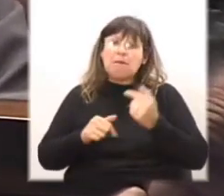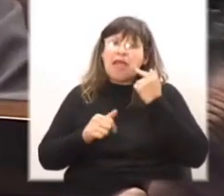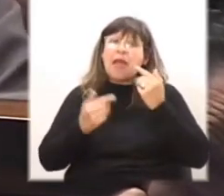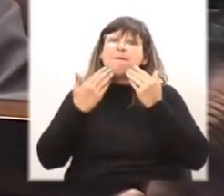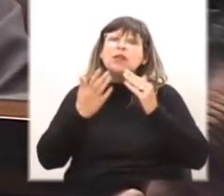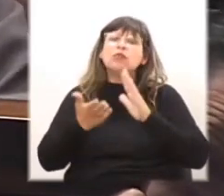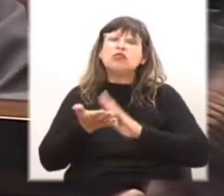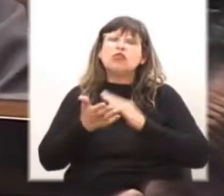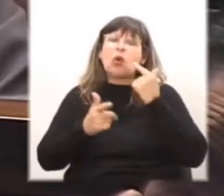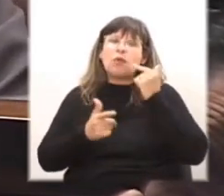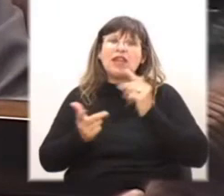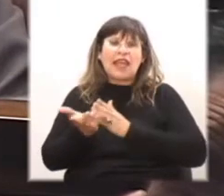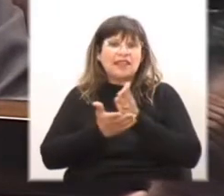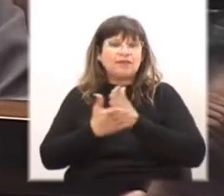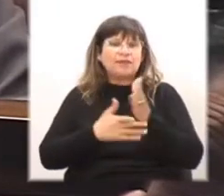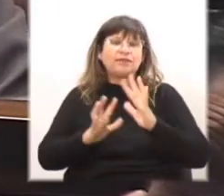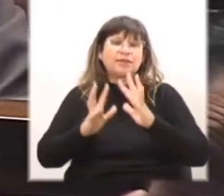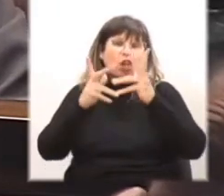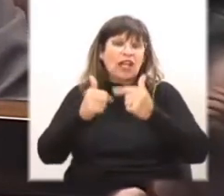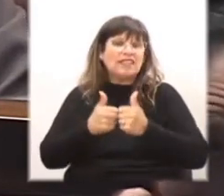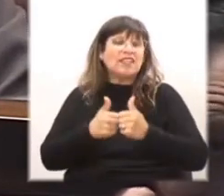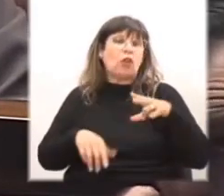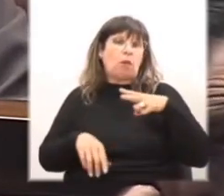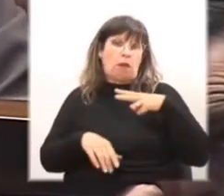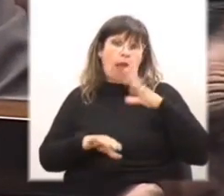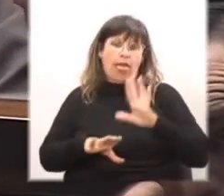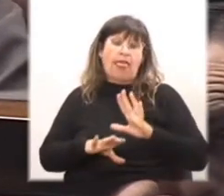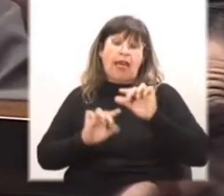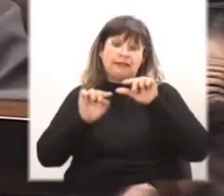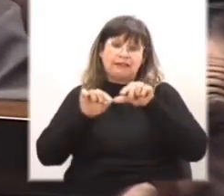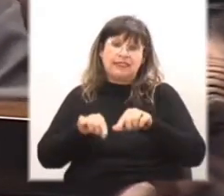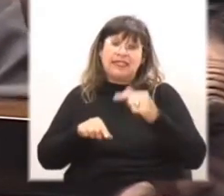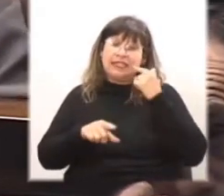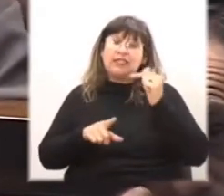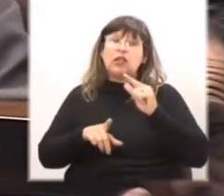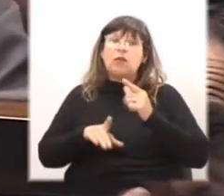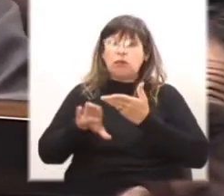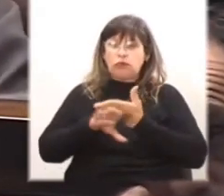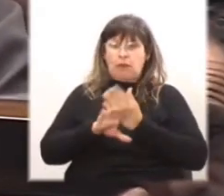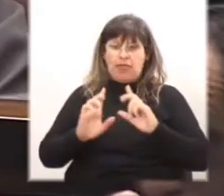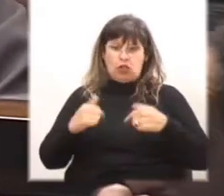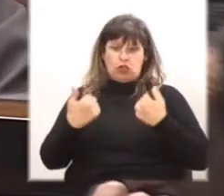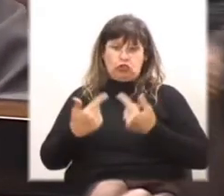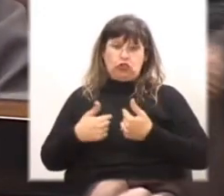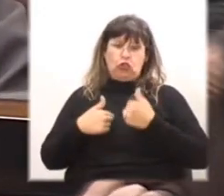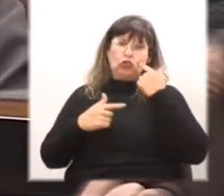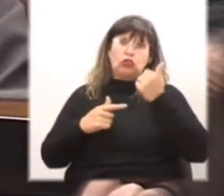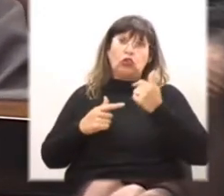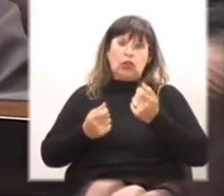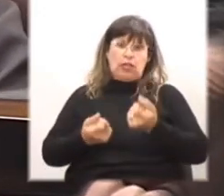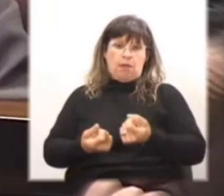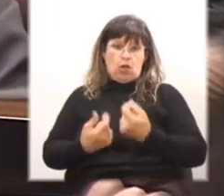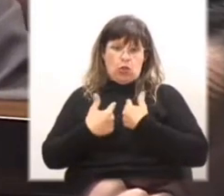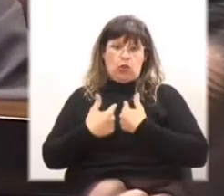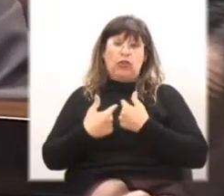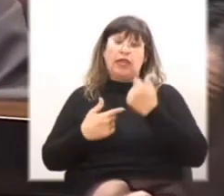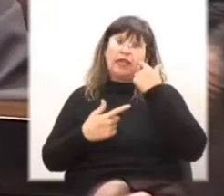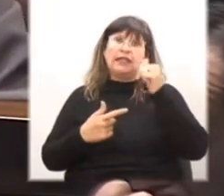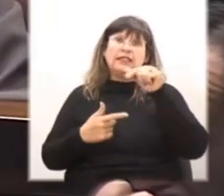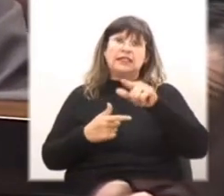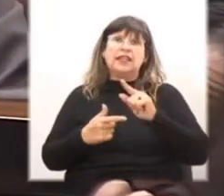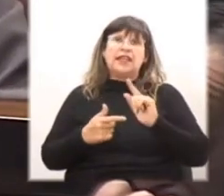sobre las colaboraciones a organizaciones privadas. En este caso vamos a pedir que se nos haga entrega de